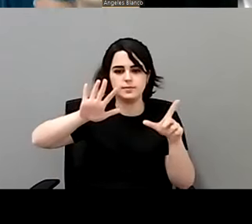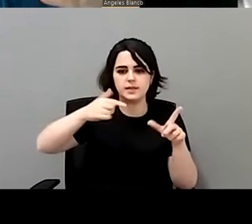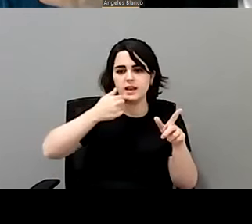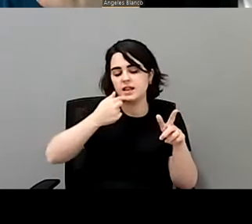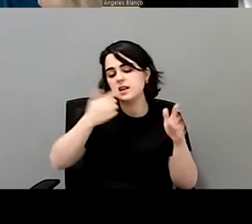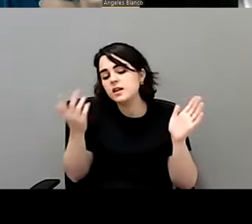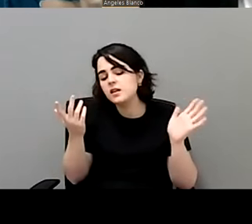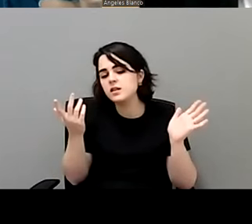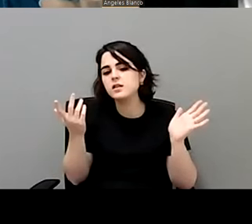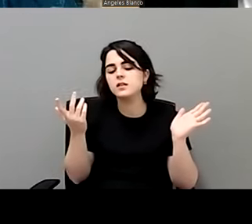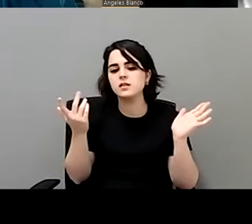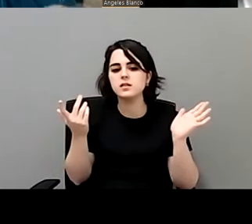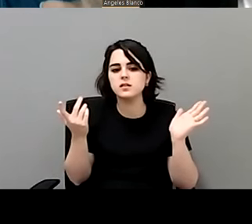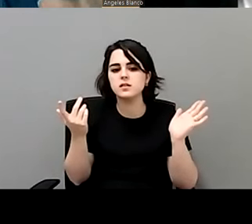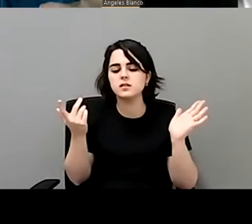digamos, no es que